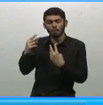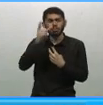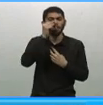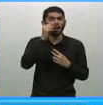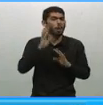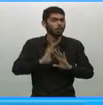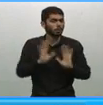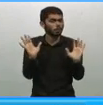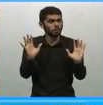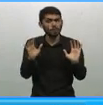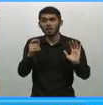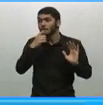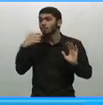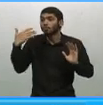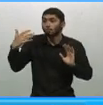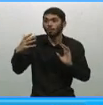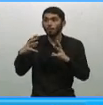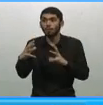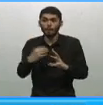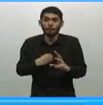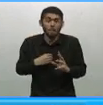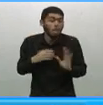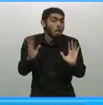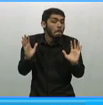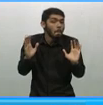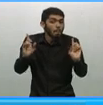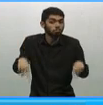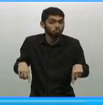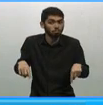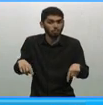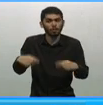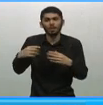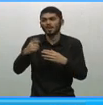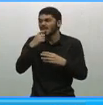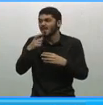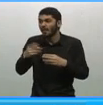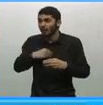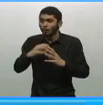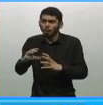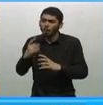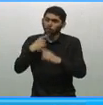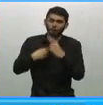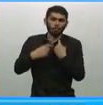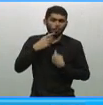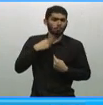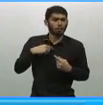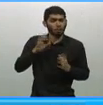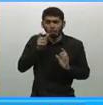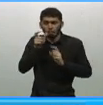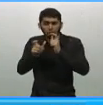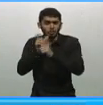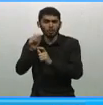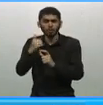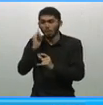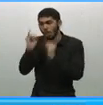fútbol o no No lo sé eh va va a preguntar más cosas pero pero eso va va a ir creciendo y se va dando las